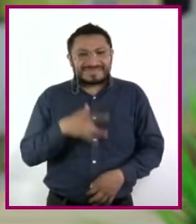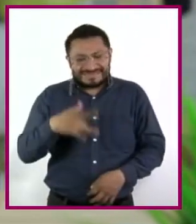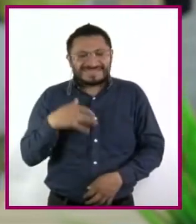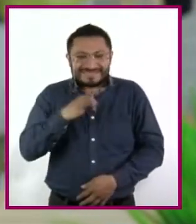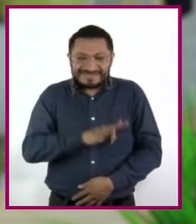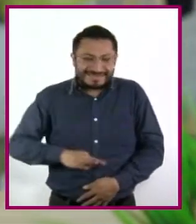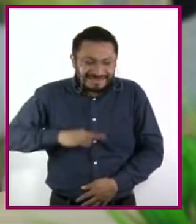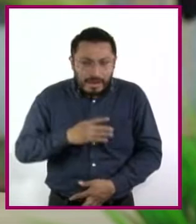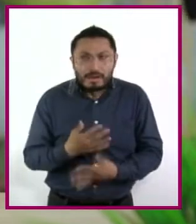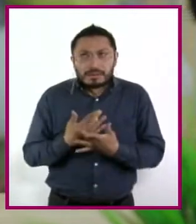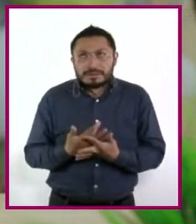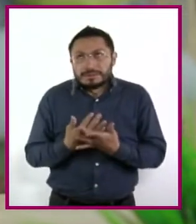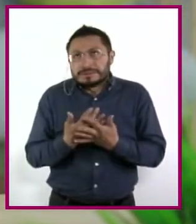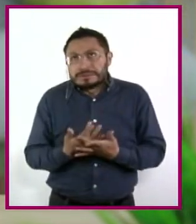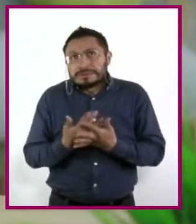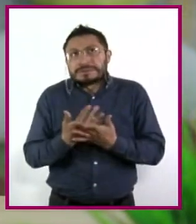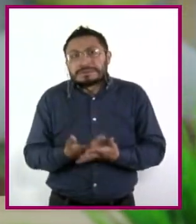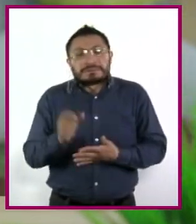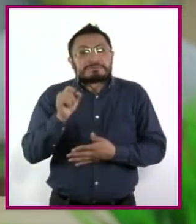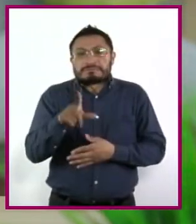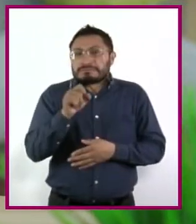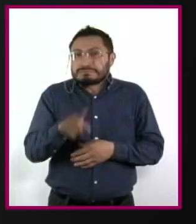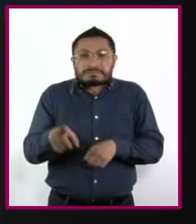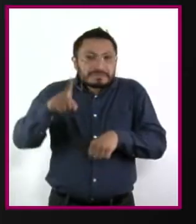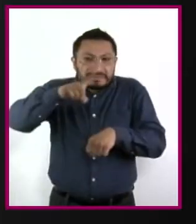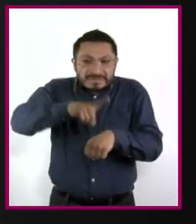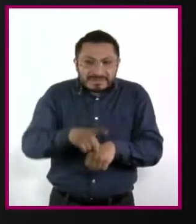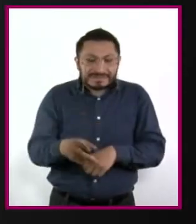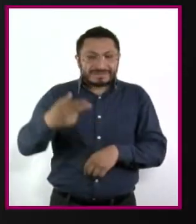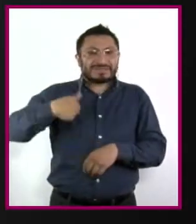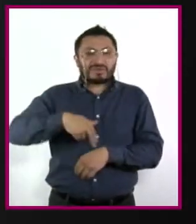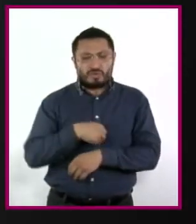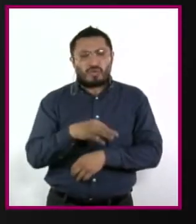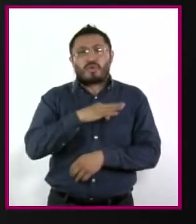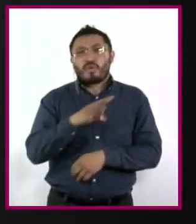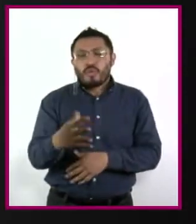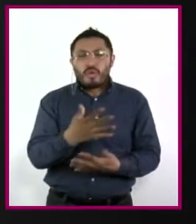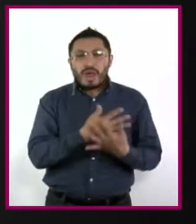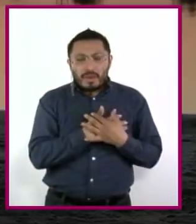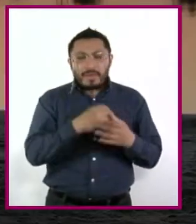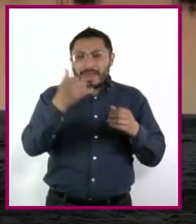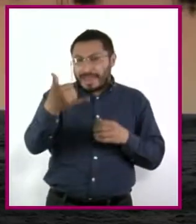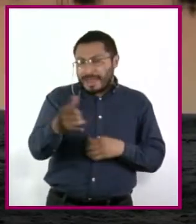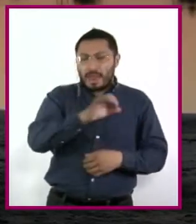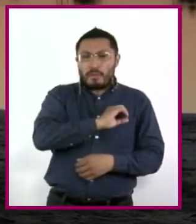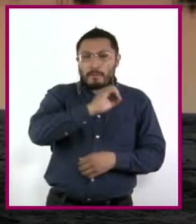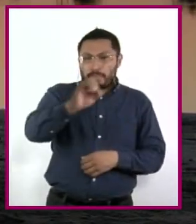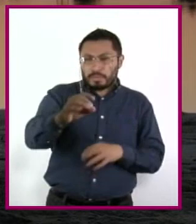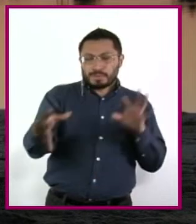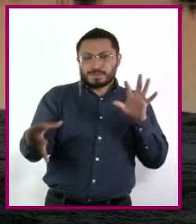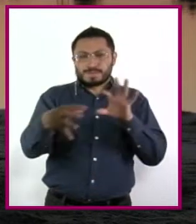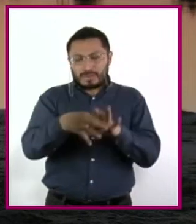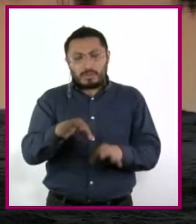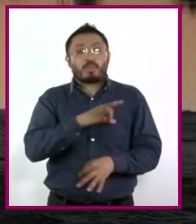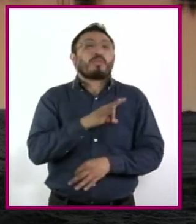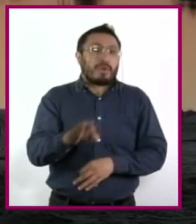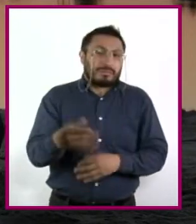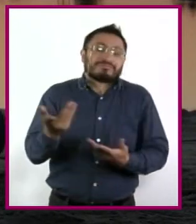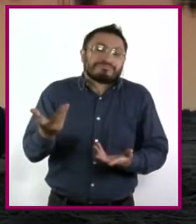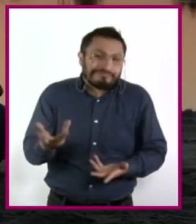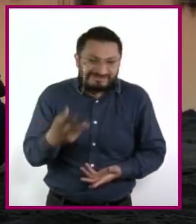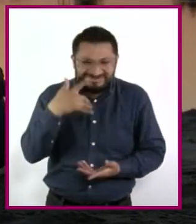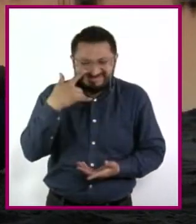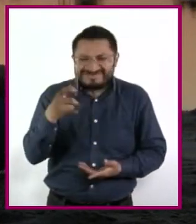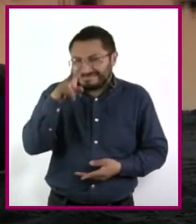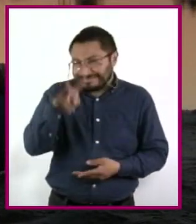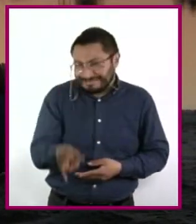y desesperados en un mismo día. Somos esos seres capaces de amar y odiar al mismo tiempo. Estas 2 fuerzas forman parte de nuestra